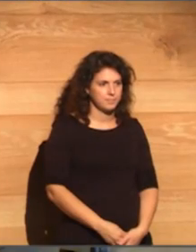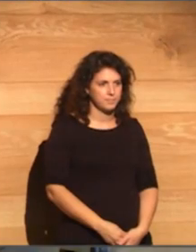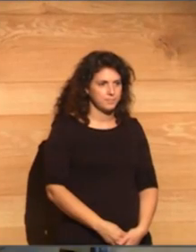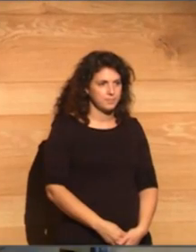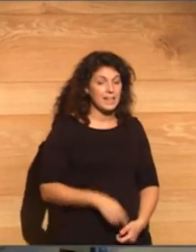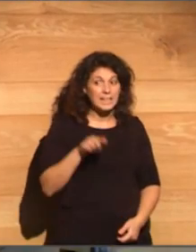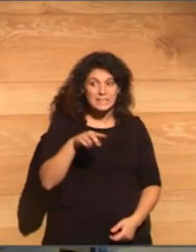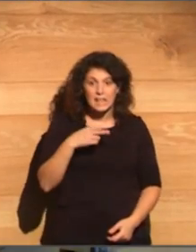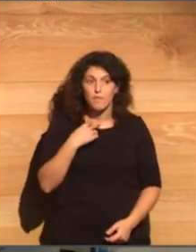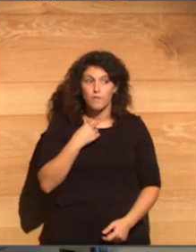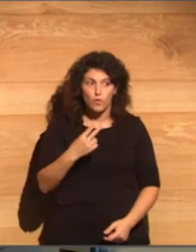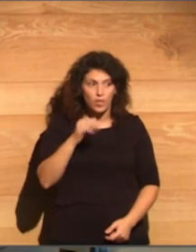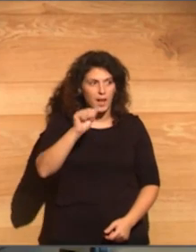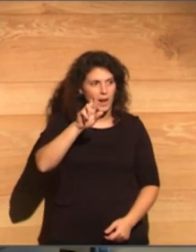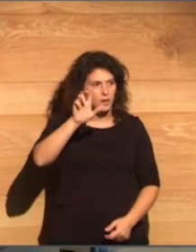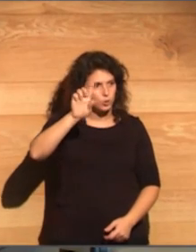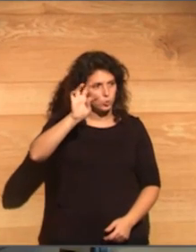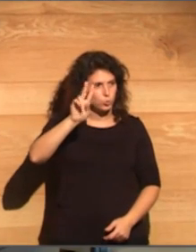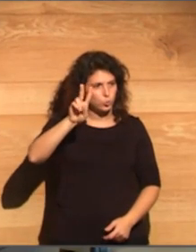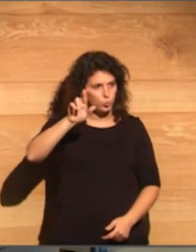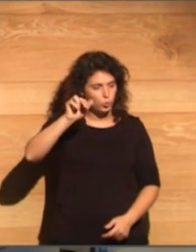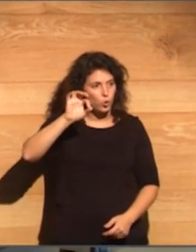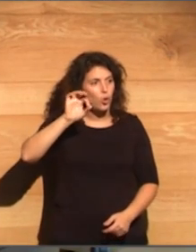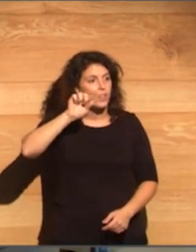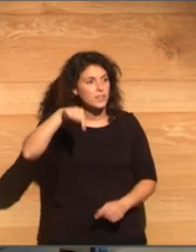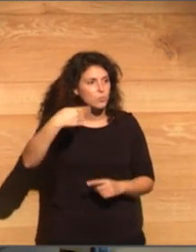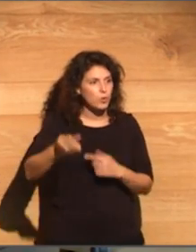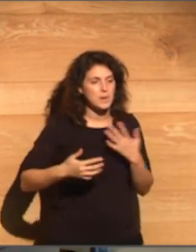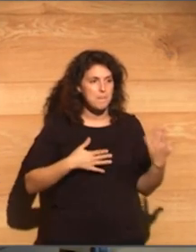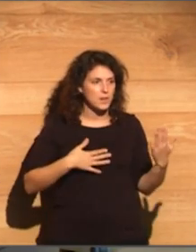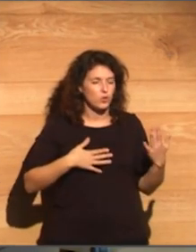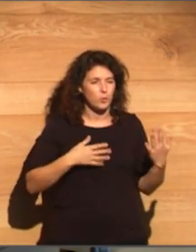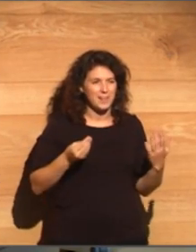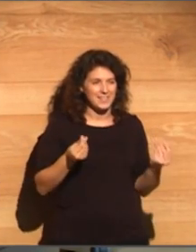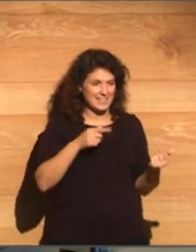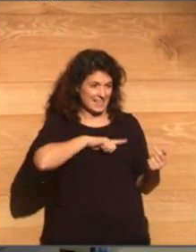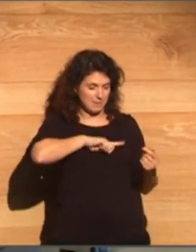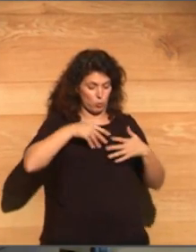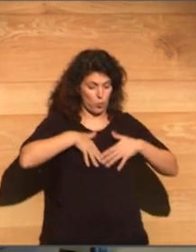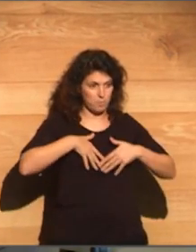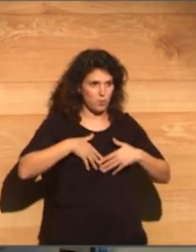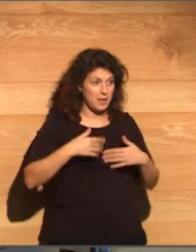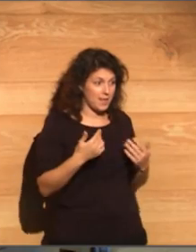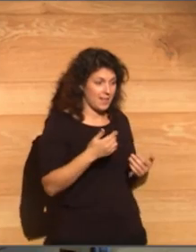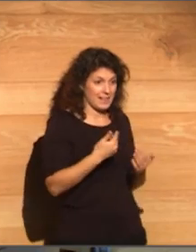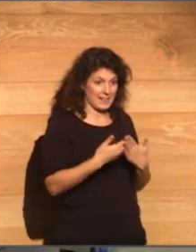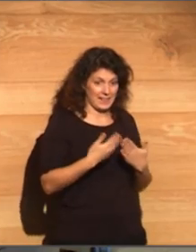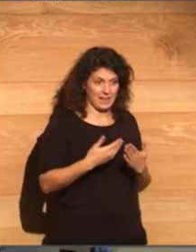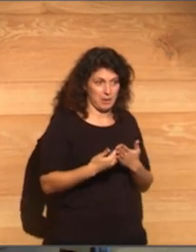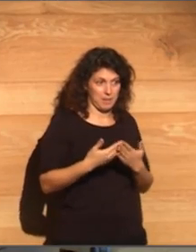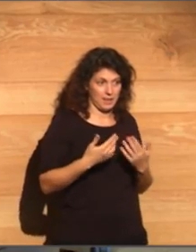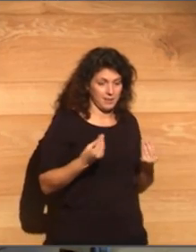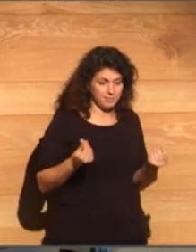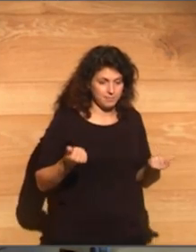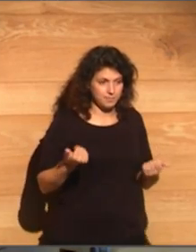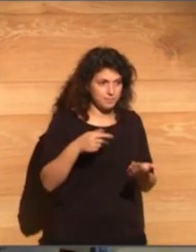Esa voz de Arturo, y después que entra un paso doble, sí. ¿No se entra como una cosa por el cuerpo? No te pide puro. Te pide un poco, a lo mejor, de poner los